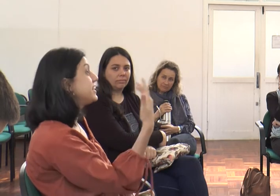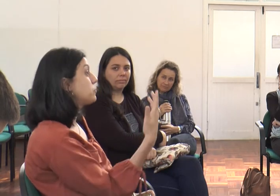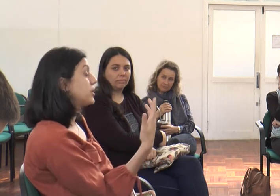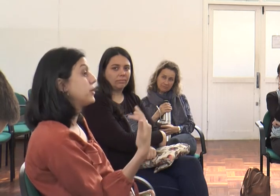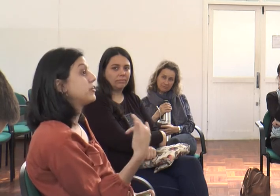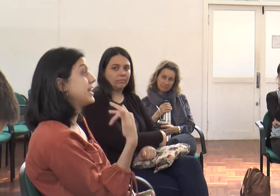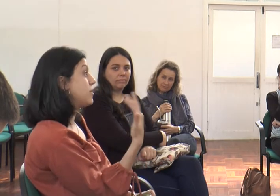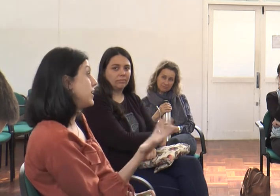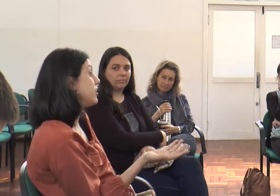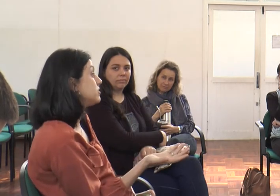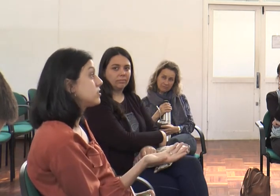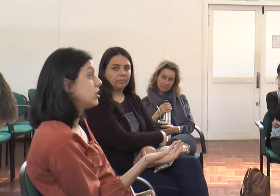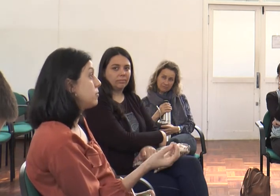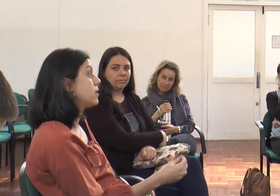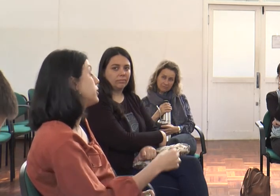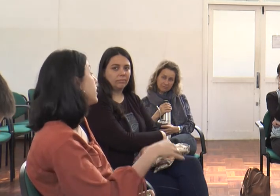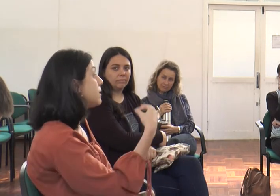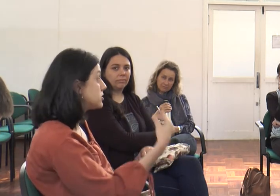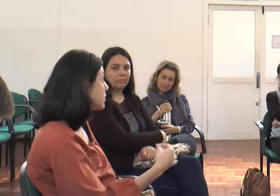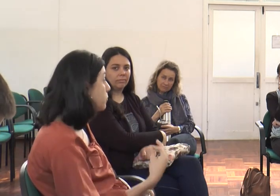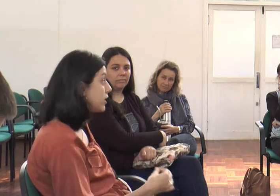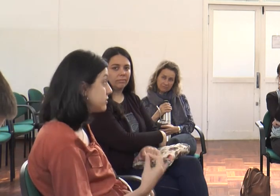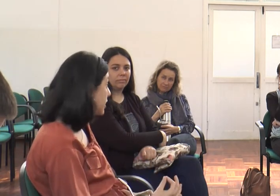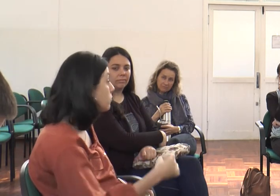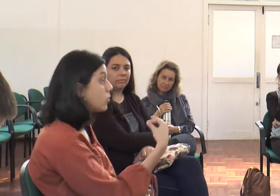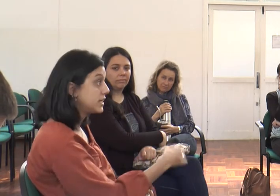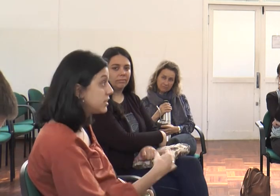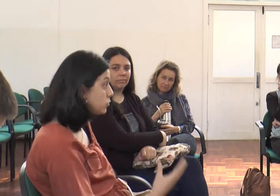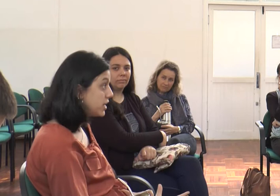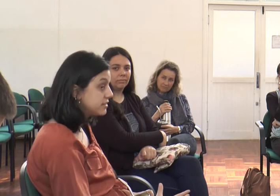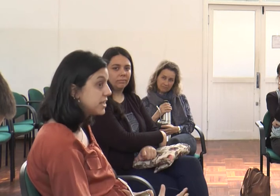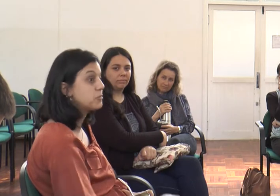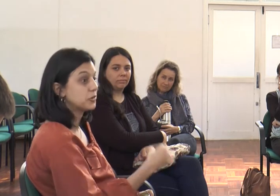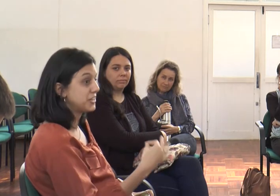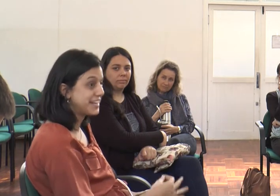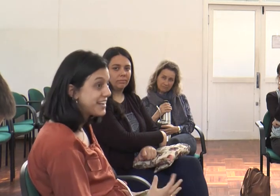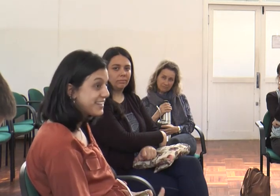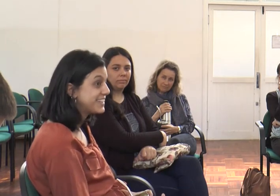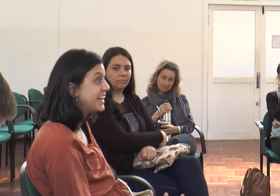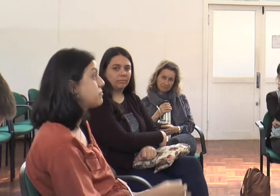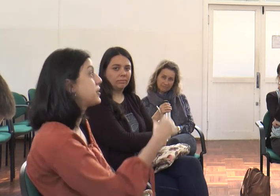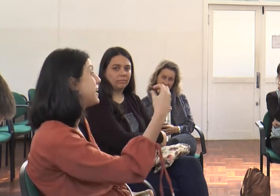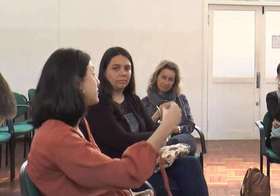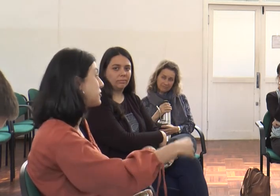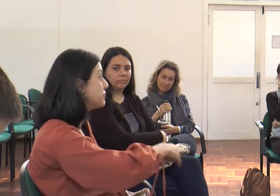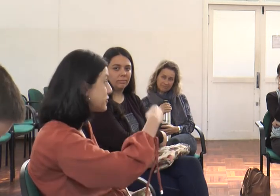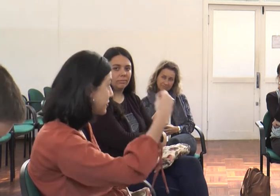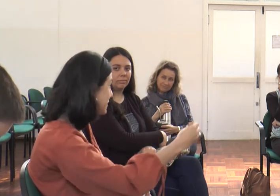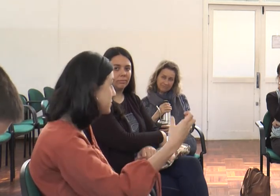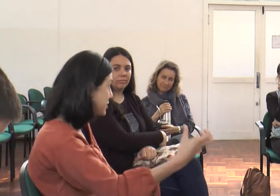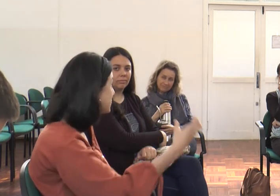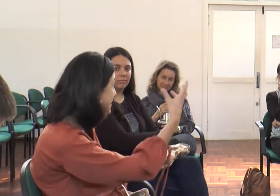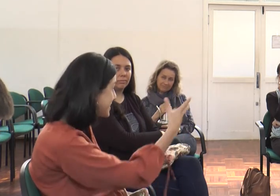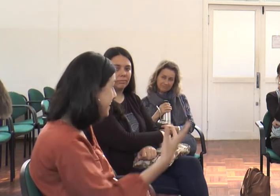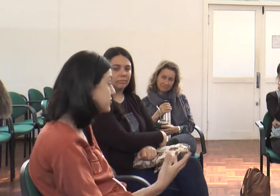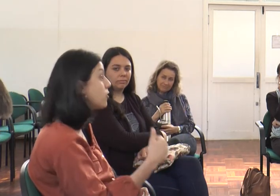popular, y después, bueno, la igualdad de condiciones de los demás, bueno, que la persona pueda entrar como cualquier estudiante por donde tenga que entrar y pueda tomar